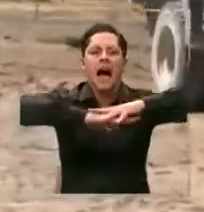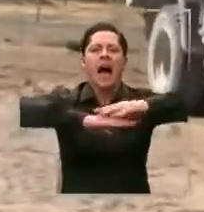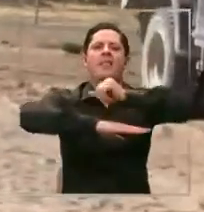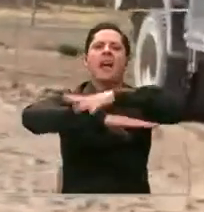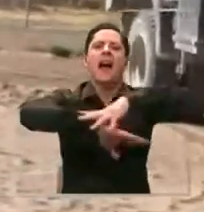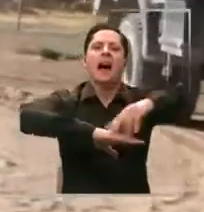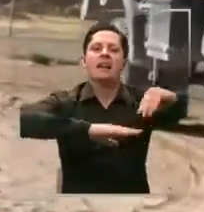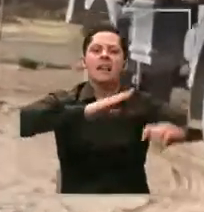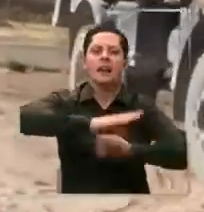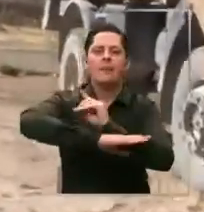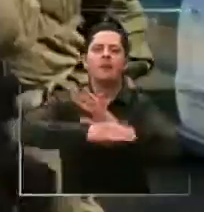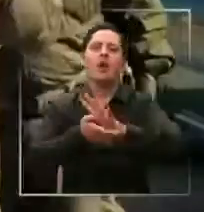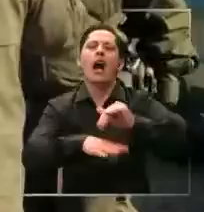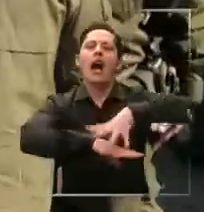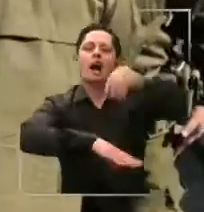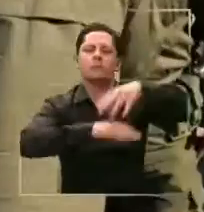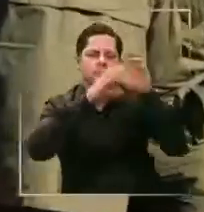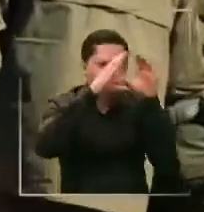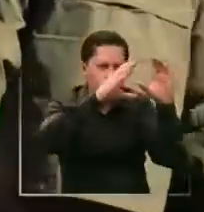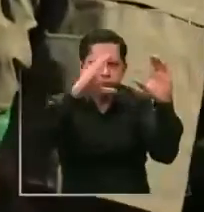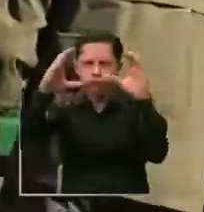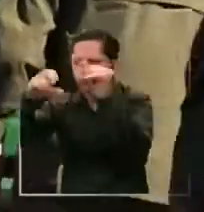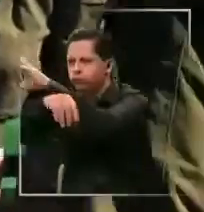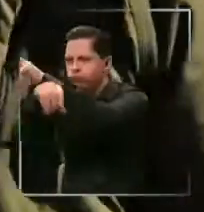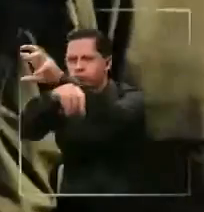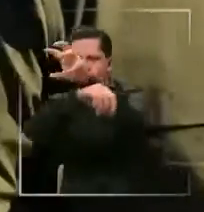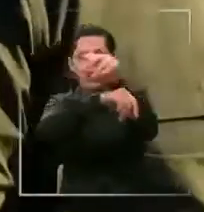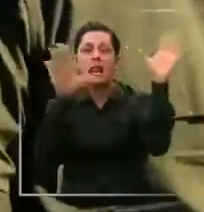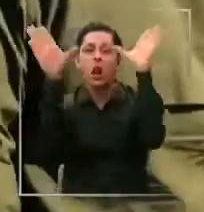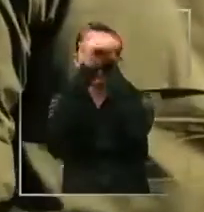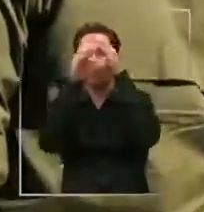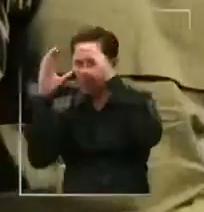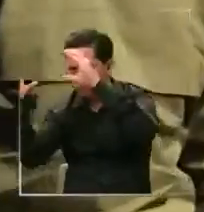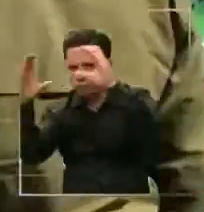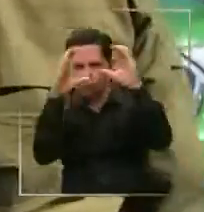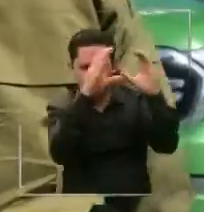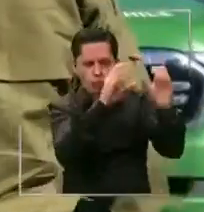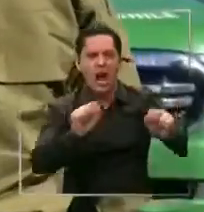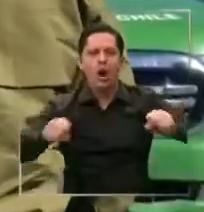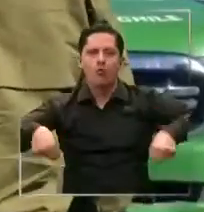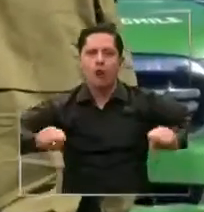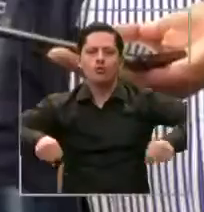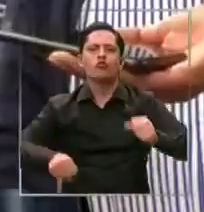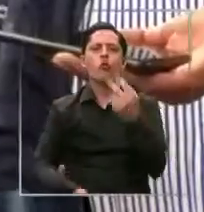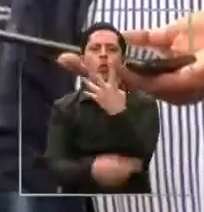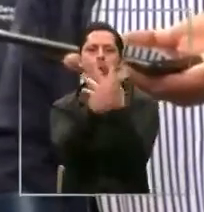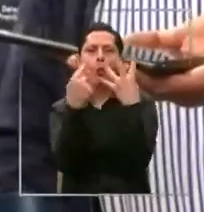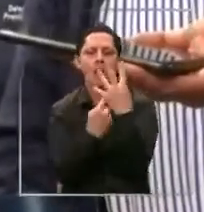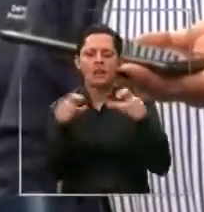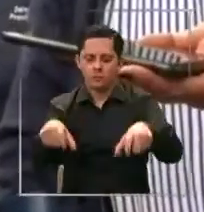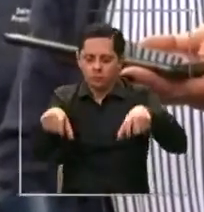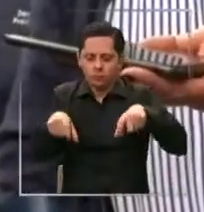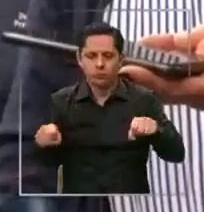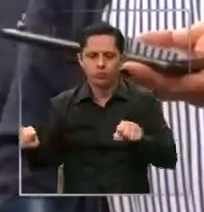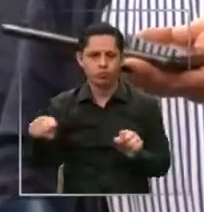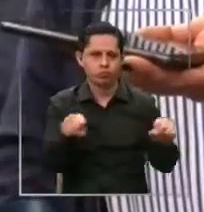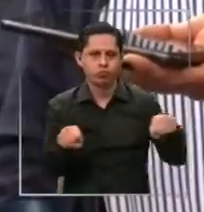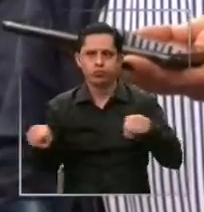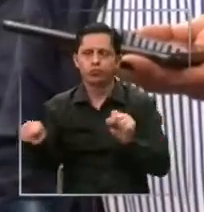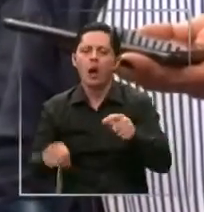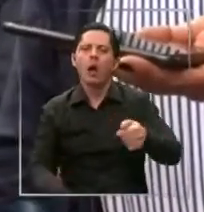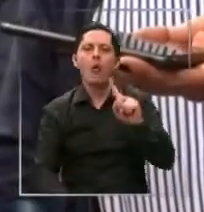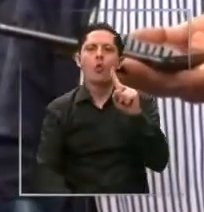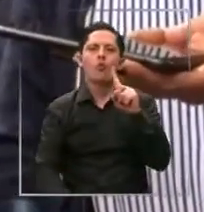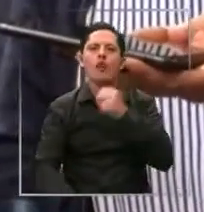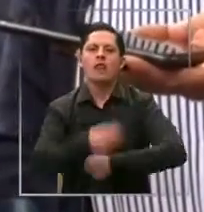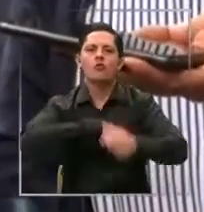Contarán con conexión satelital, cámaras diurnas y nocturnas, además de cuatrimotos para el trabajo en terreno. Y hoy no estamos en la situación en que estábamos hace un